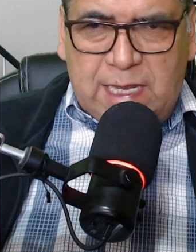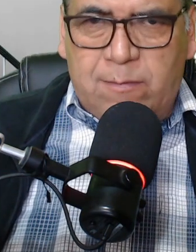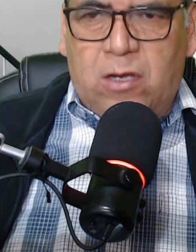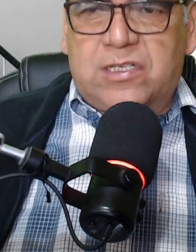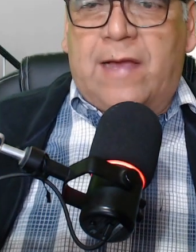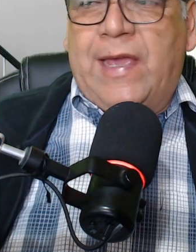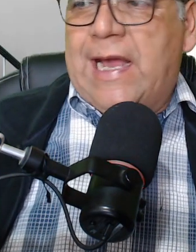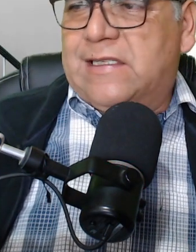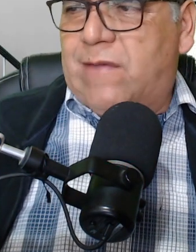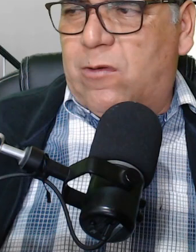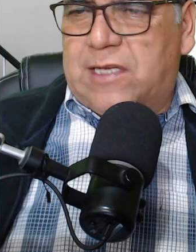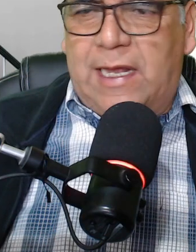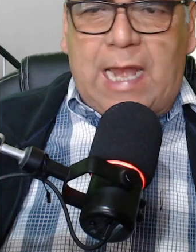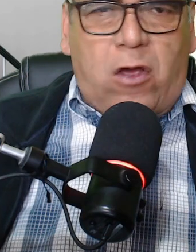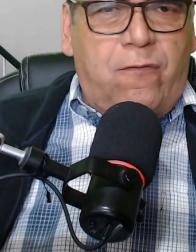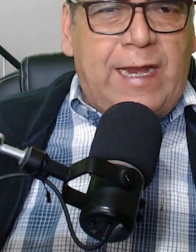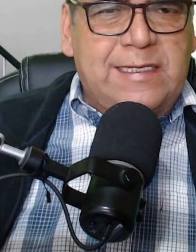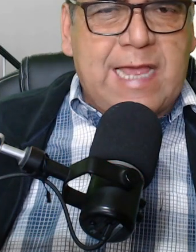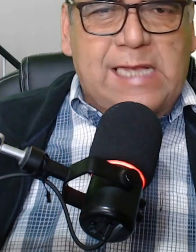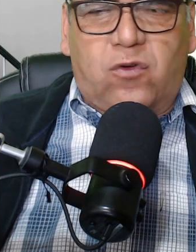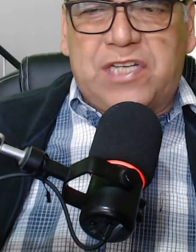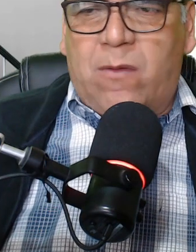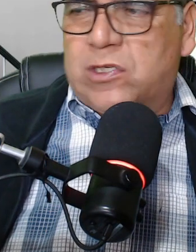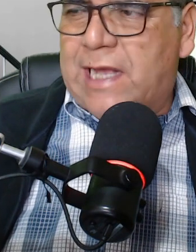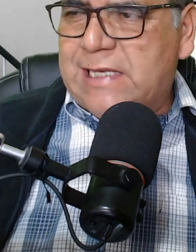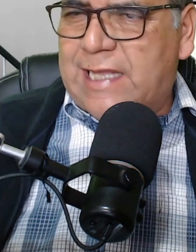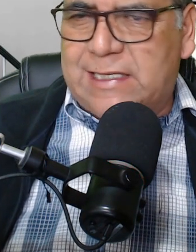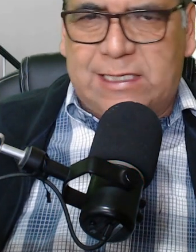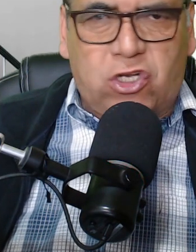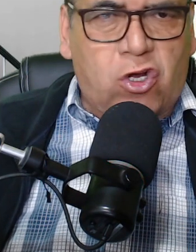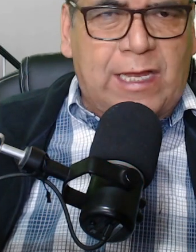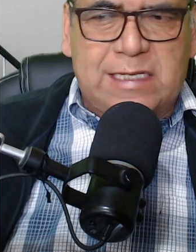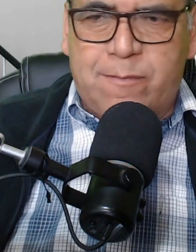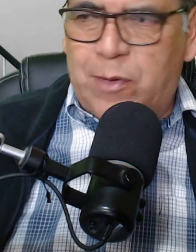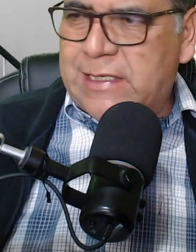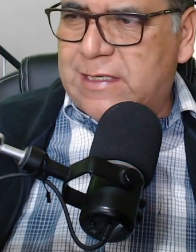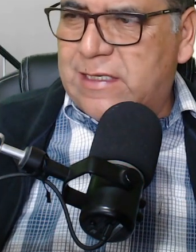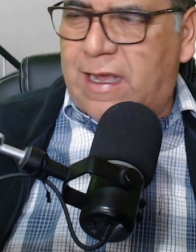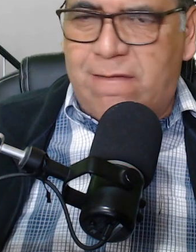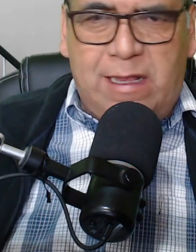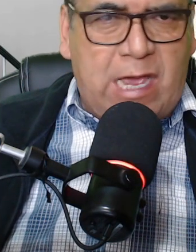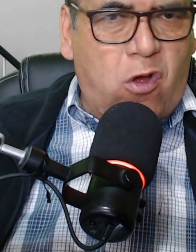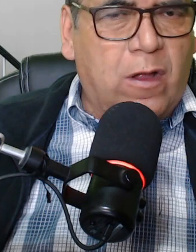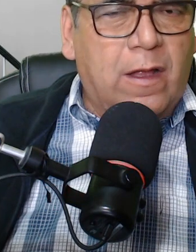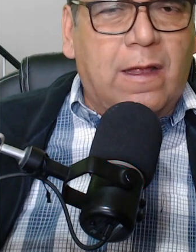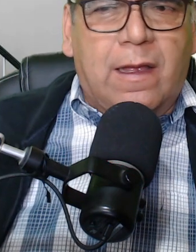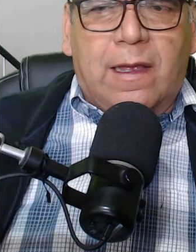Ahora sí, amigos y amigas, vamos a ir a la conferencia. Ya escuchamos a este asesor de las empresas, este